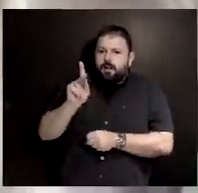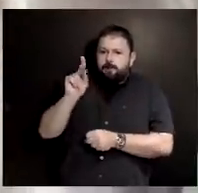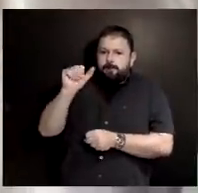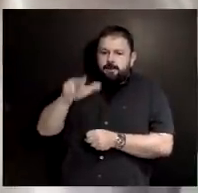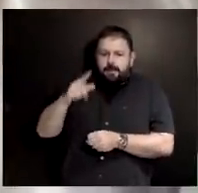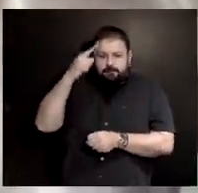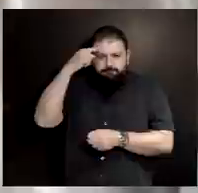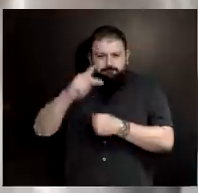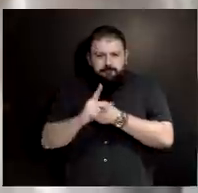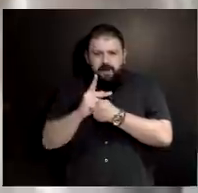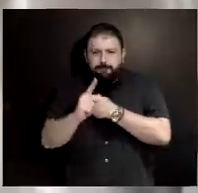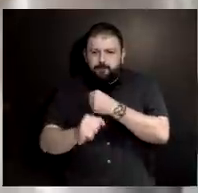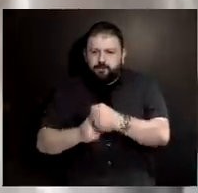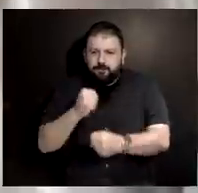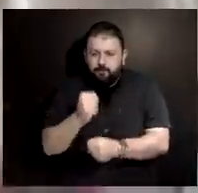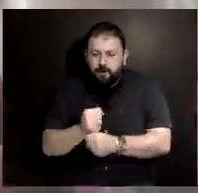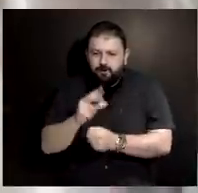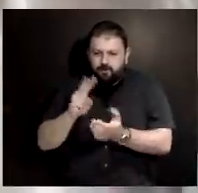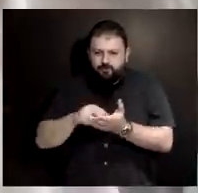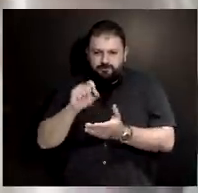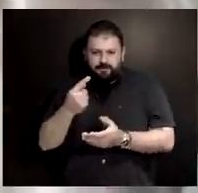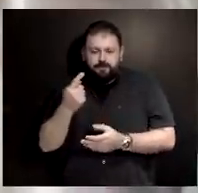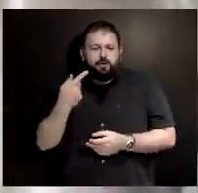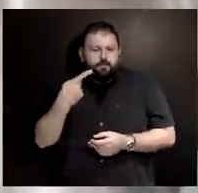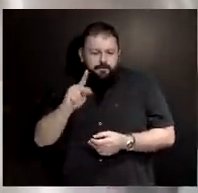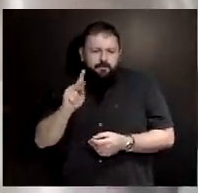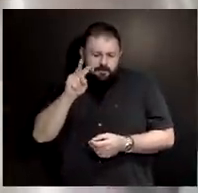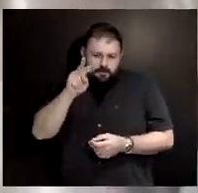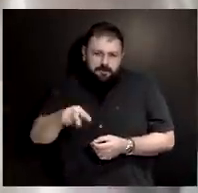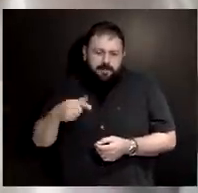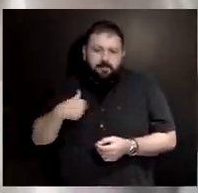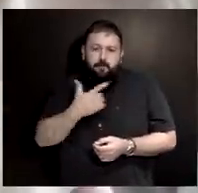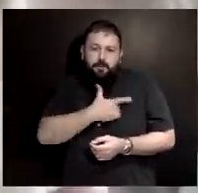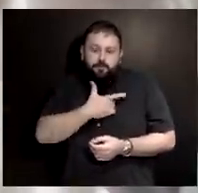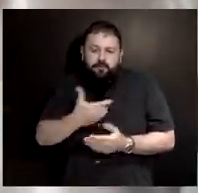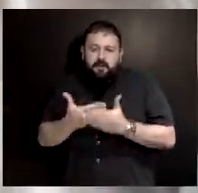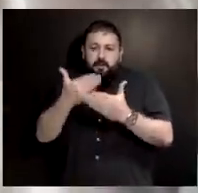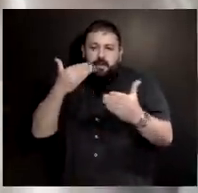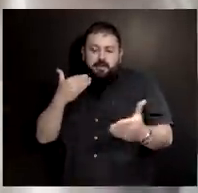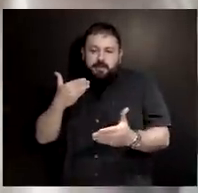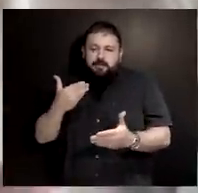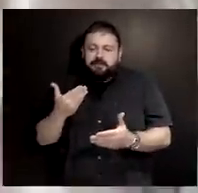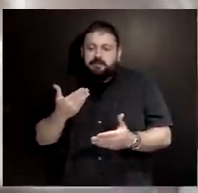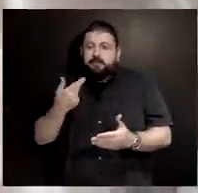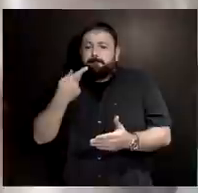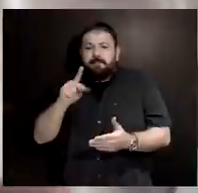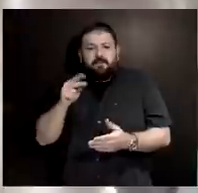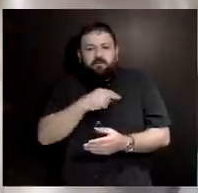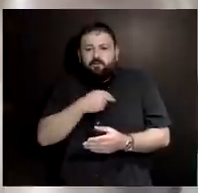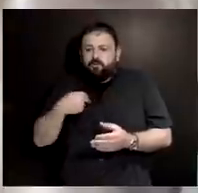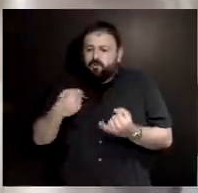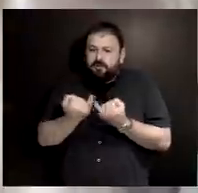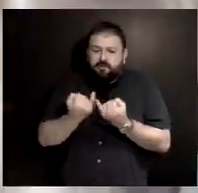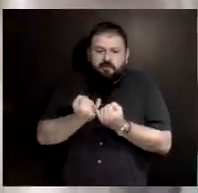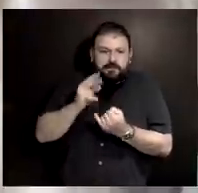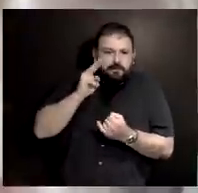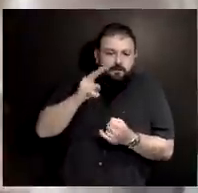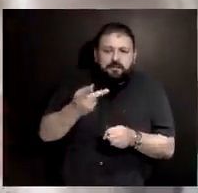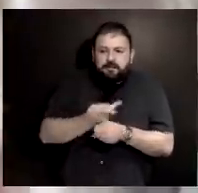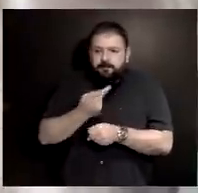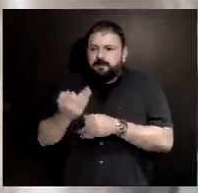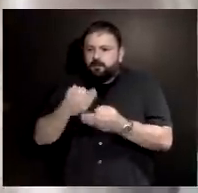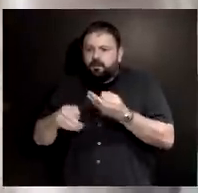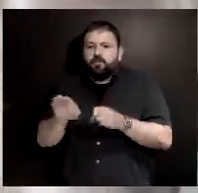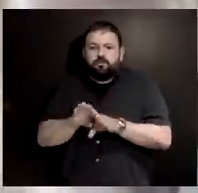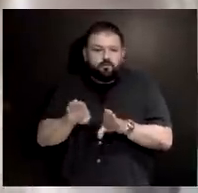Y créanme, nos hubiera encantado podérselos haber dicho antes, pero estamos igual que ustedes viendo lo que está sucediendo y viendo cómo